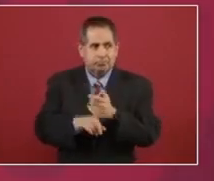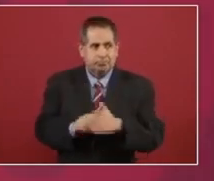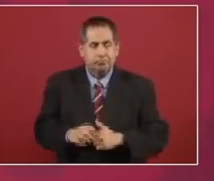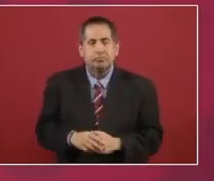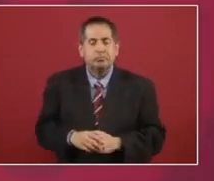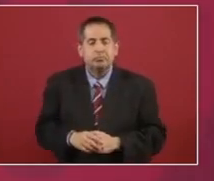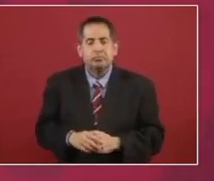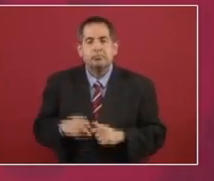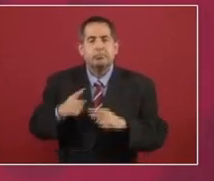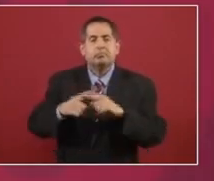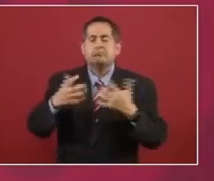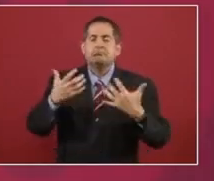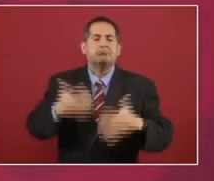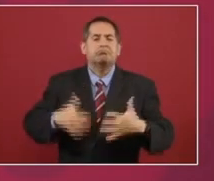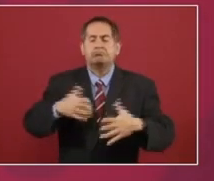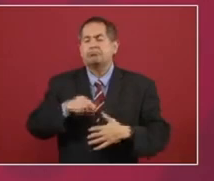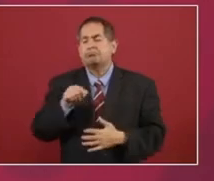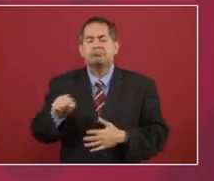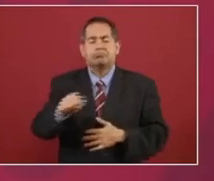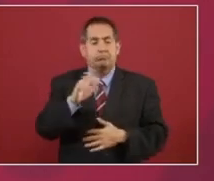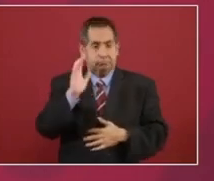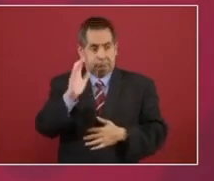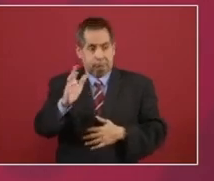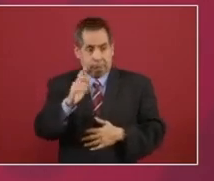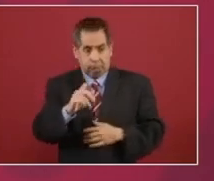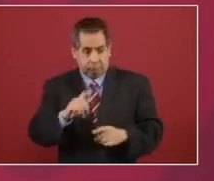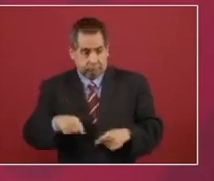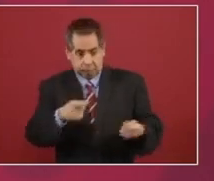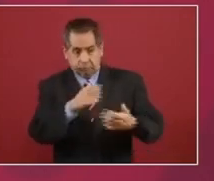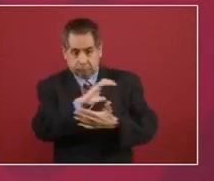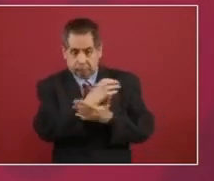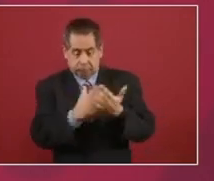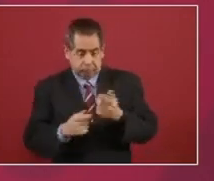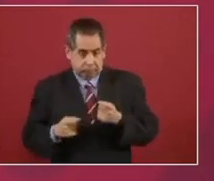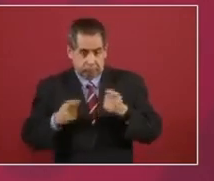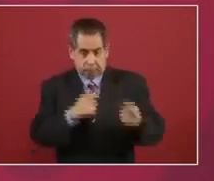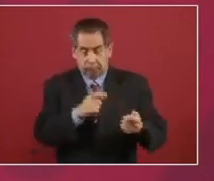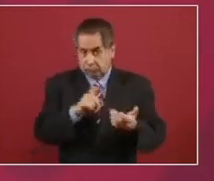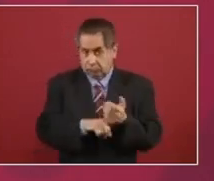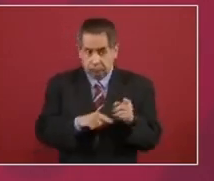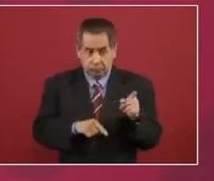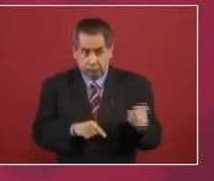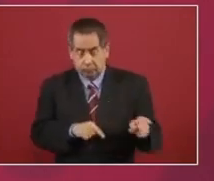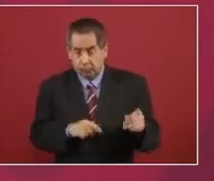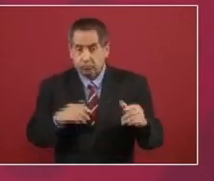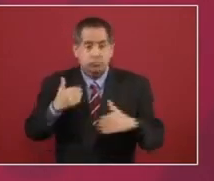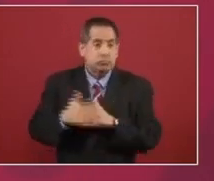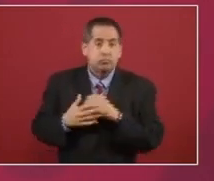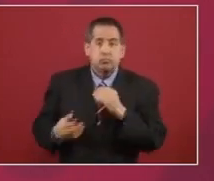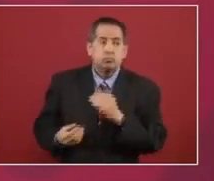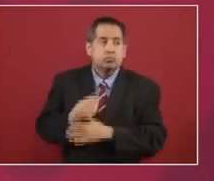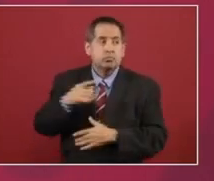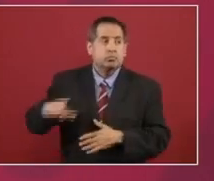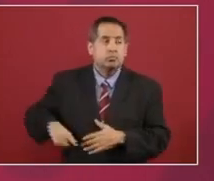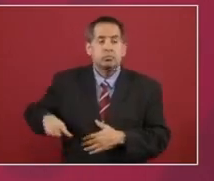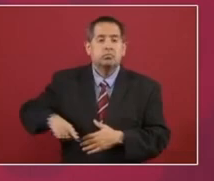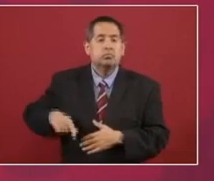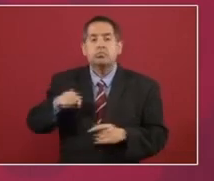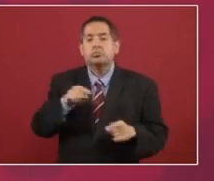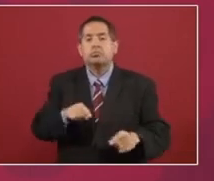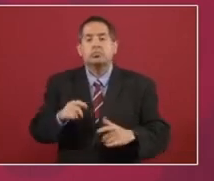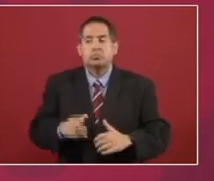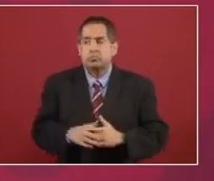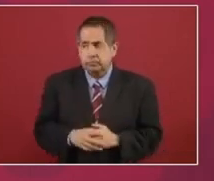que las empresas que sean contratadas en el nuevo gobierno